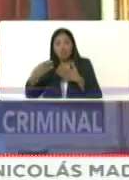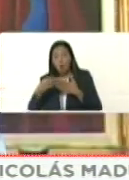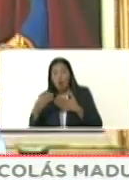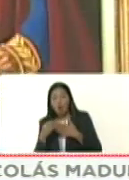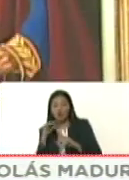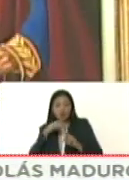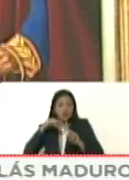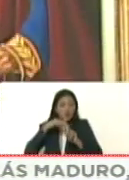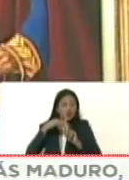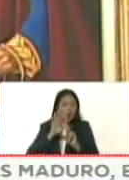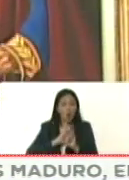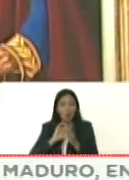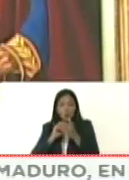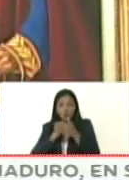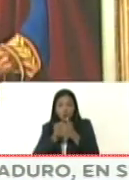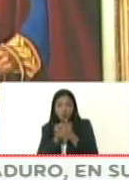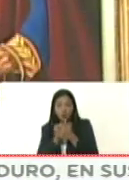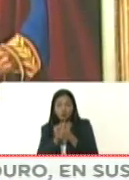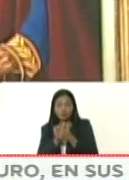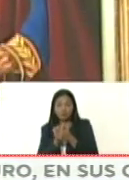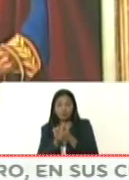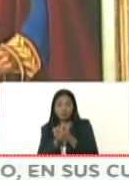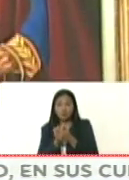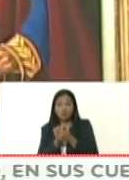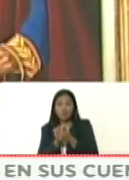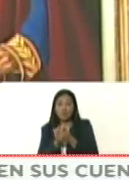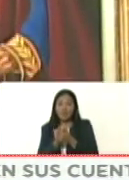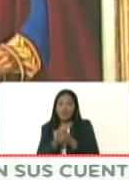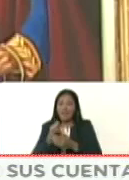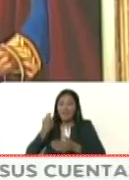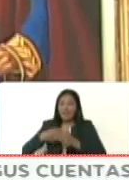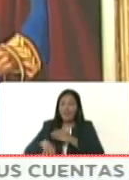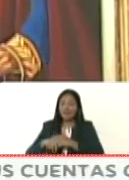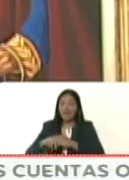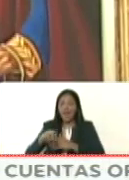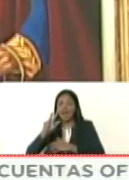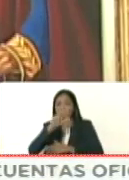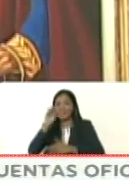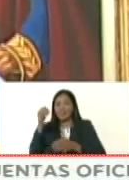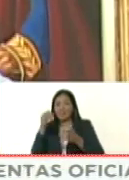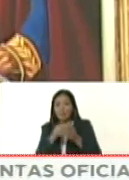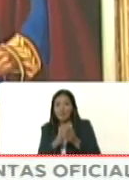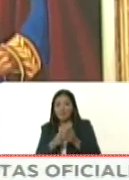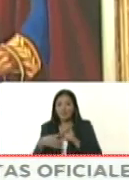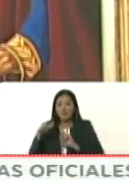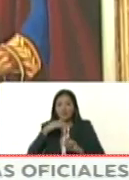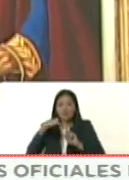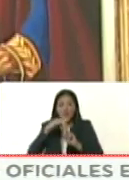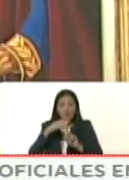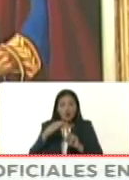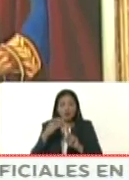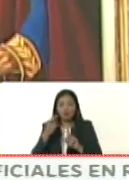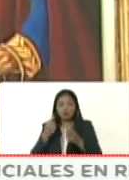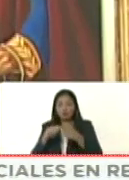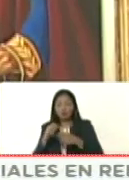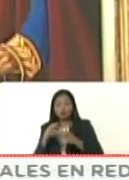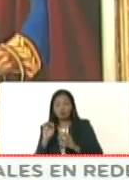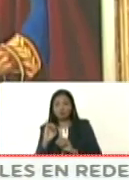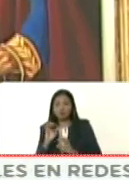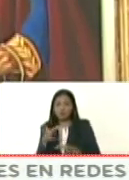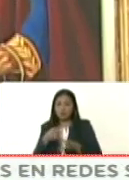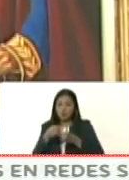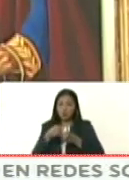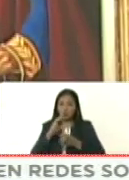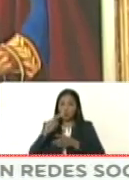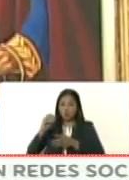conspirar. Se gastan 30 mil para tratar de sobornar funcionarios y se agarran el resto